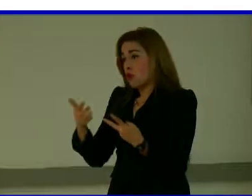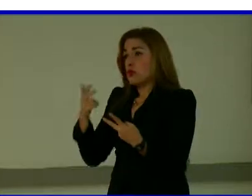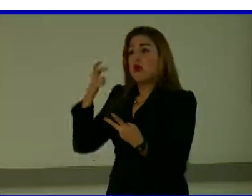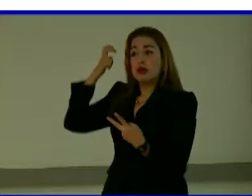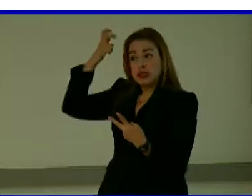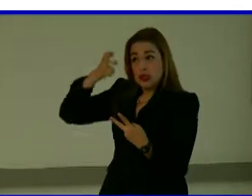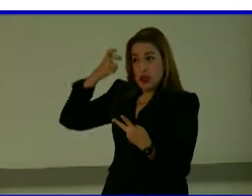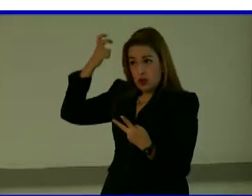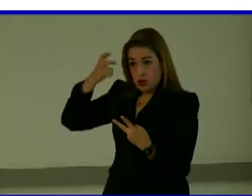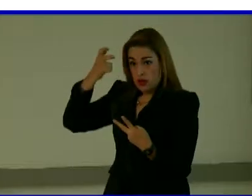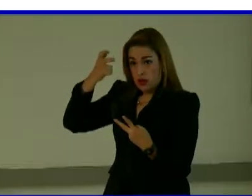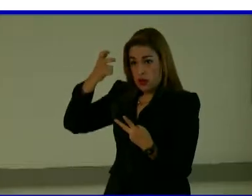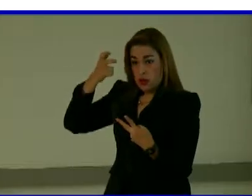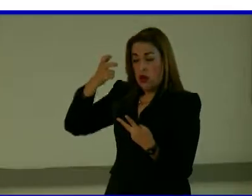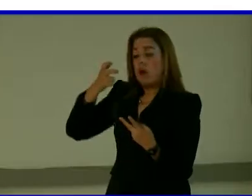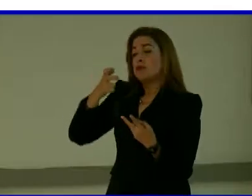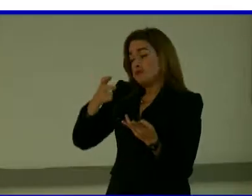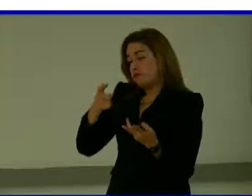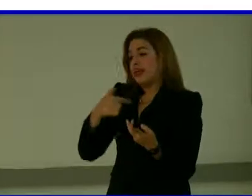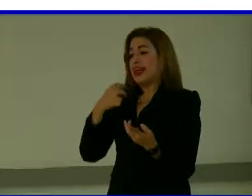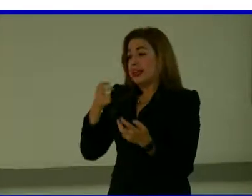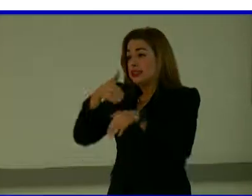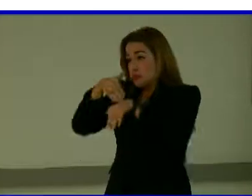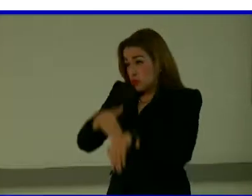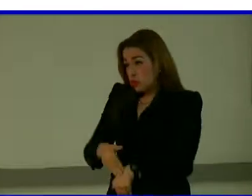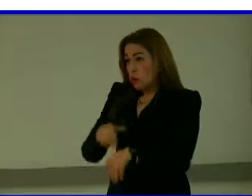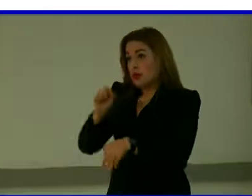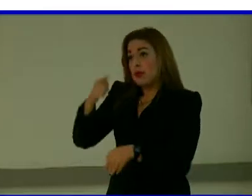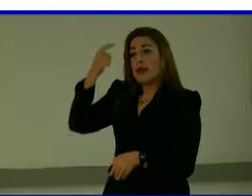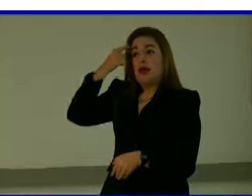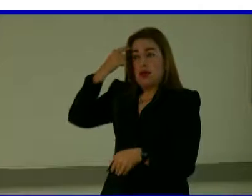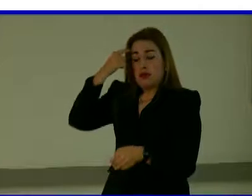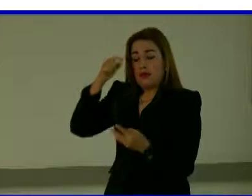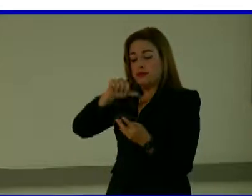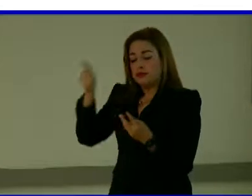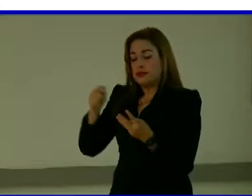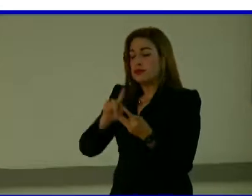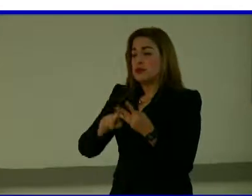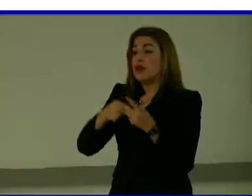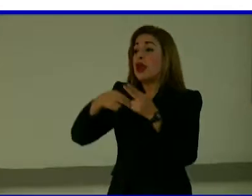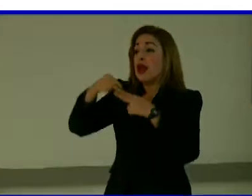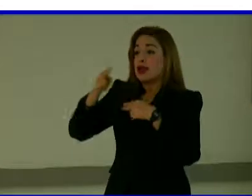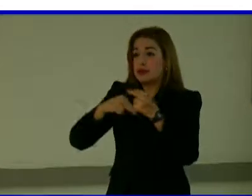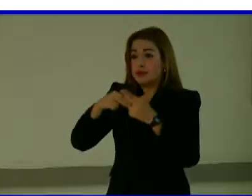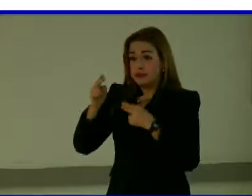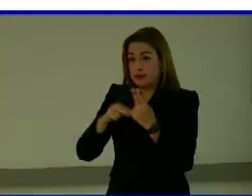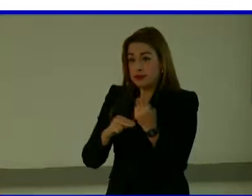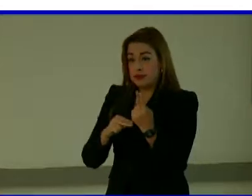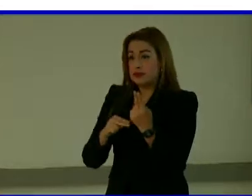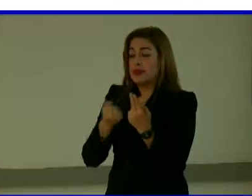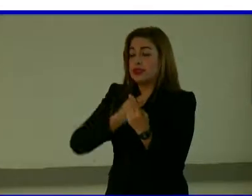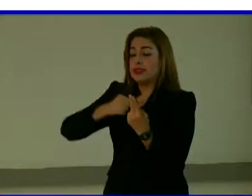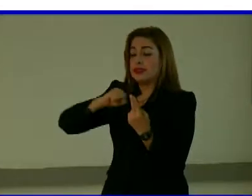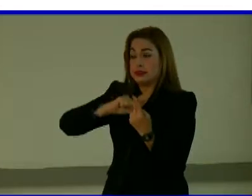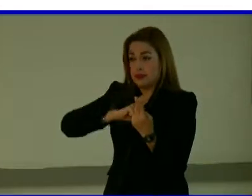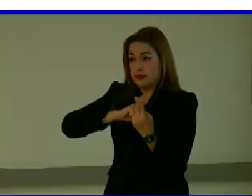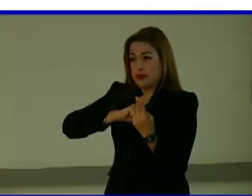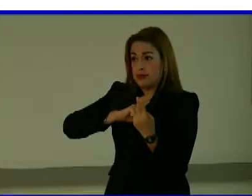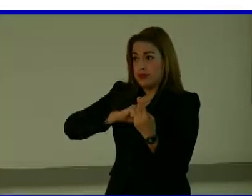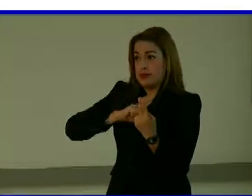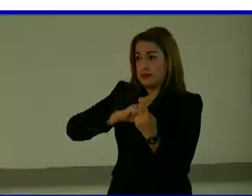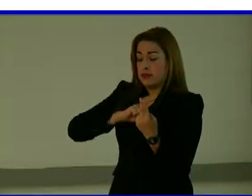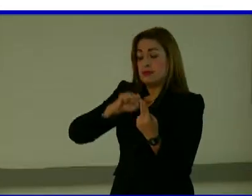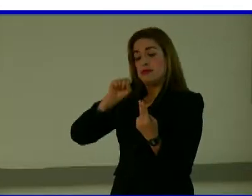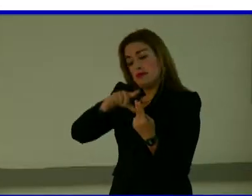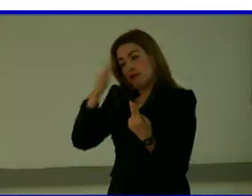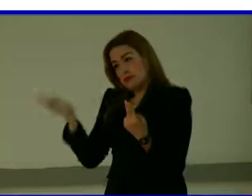que es conductual y cognitivo, a nivel de salud y a